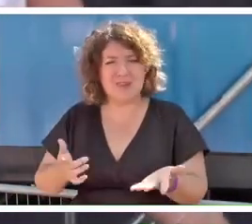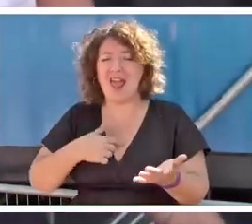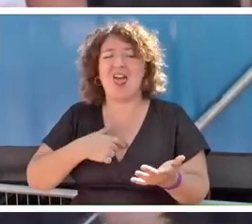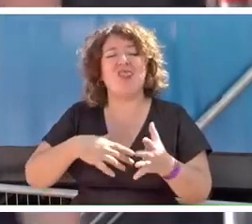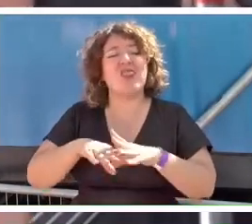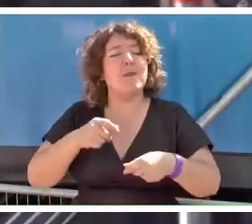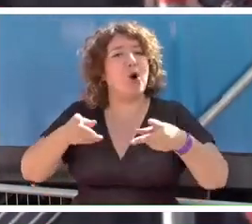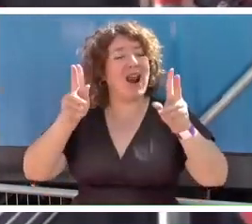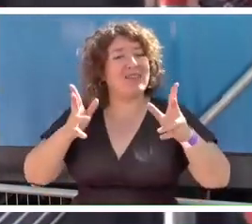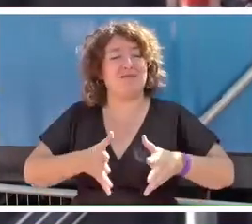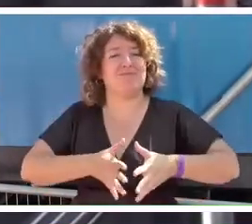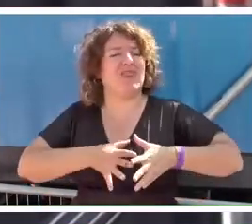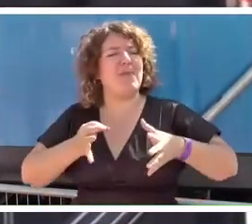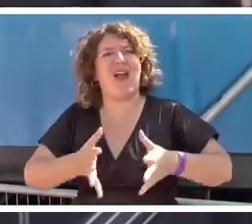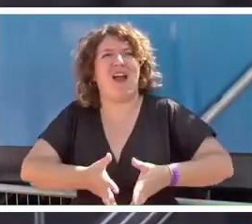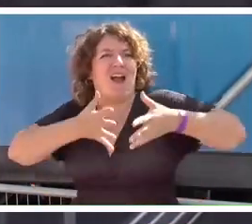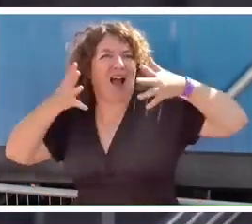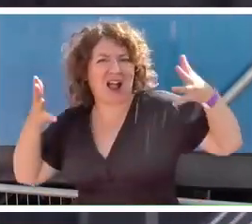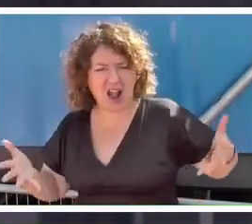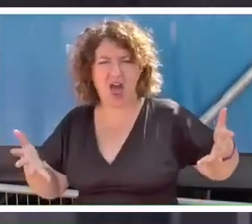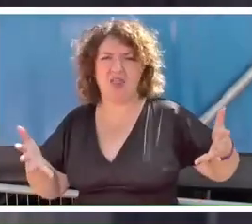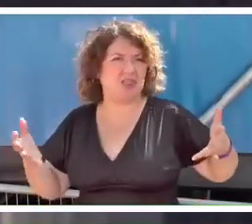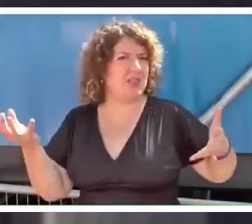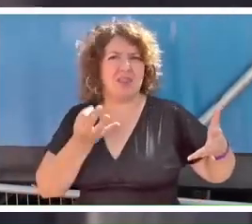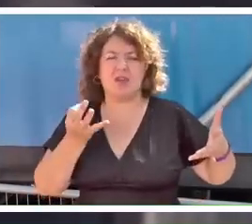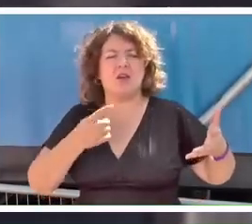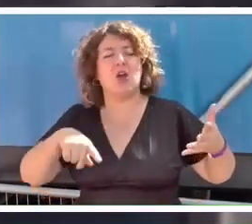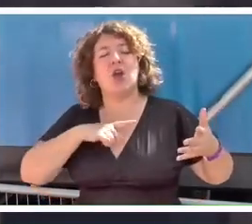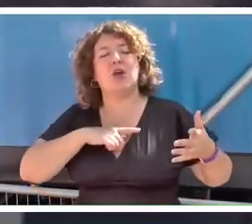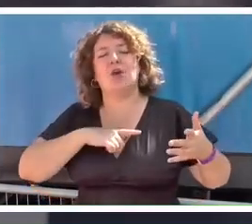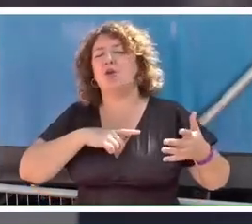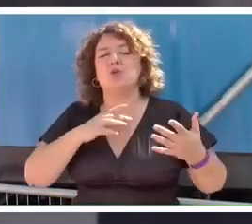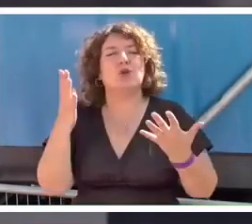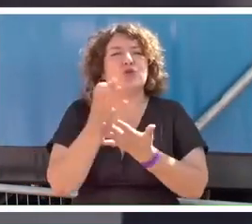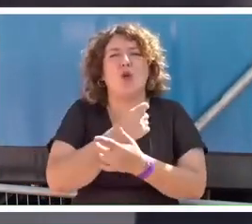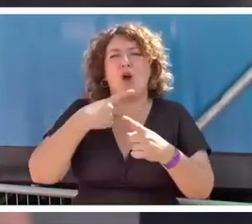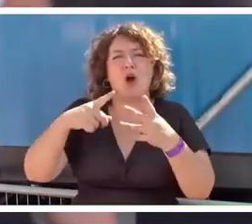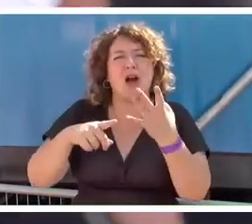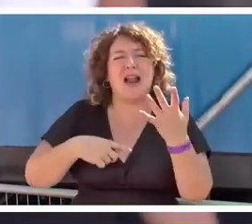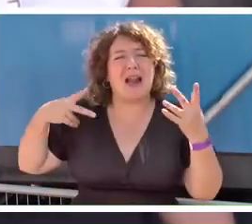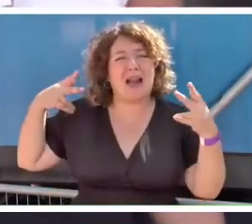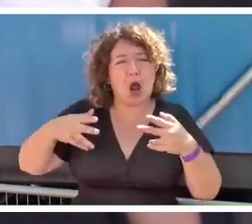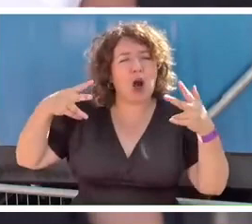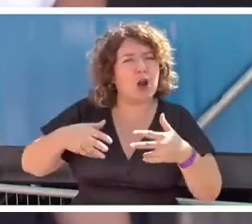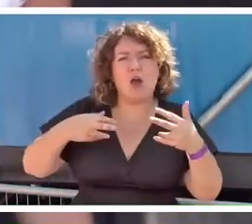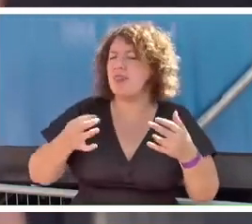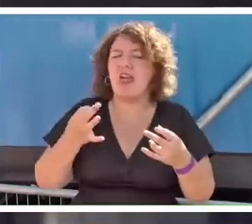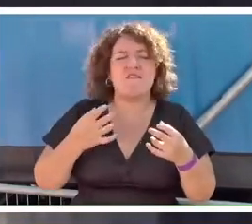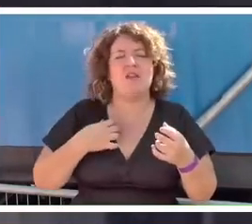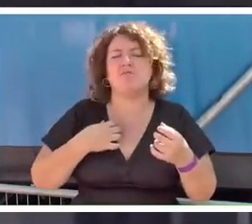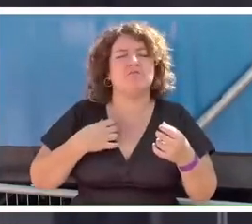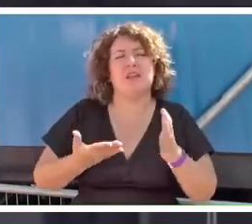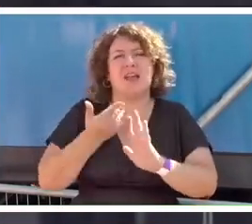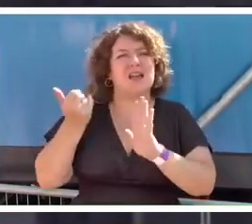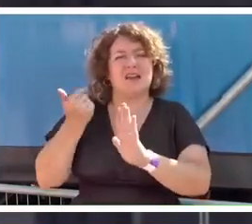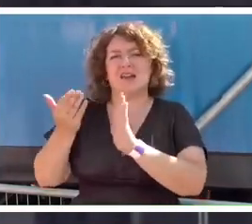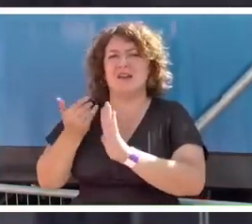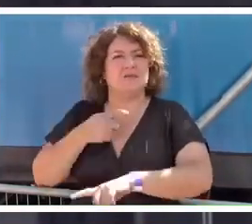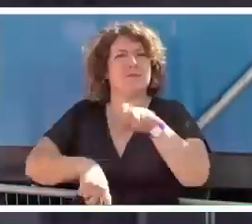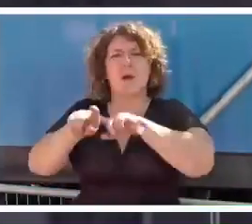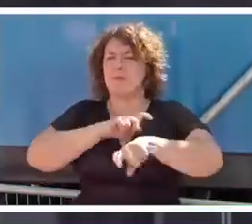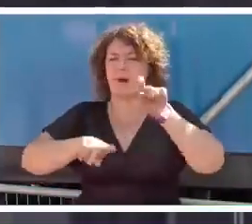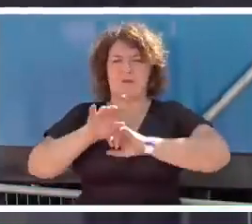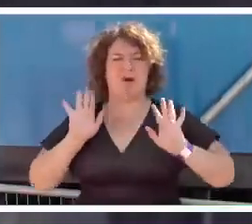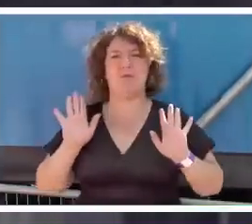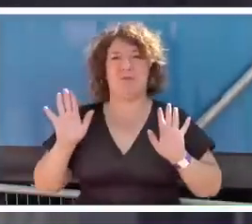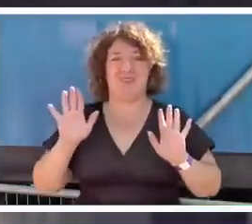la democracia. Hay que combatir y revertir todos los recortes que el neoliberalismo propició